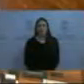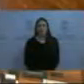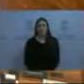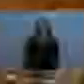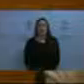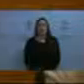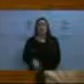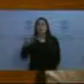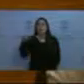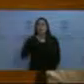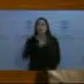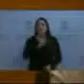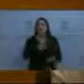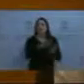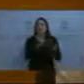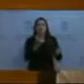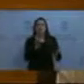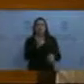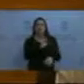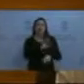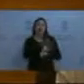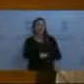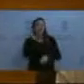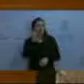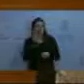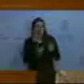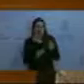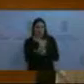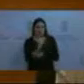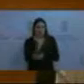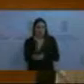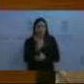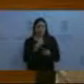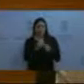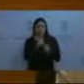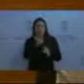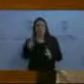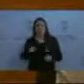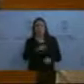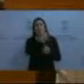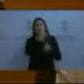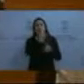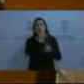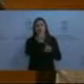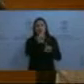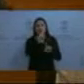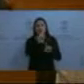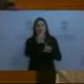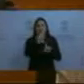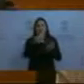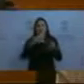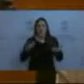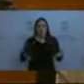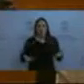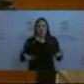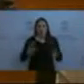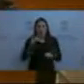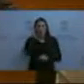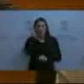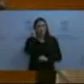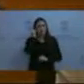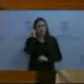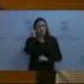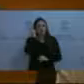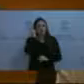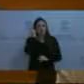Presidente, señorías, señora consejera, buenos días. La pregunta que formulamos desde el Grupo Parlamentario Popular al Consejo de Gobierno es la siguiente. ¿Qué